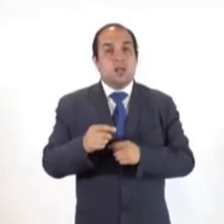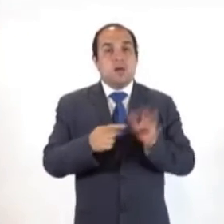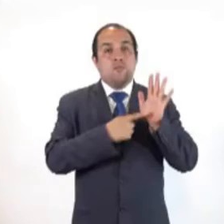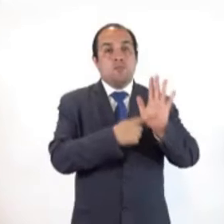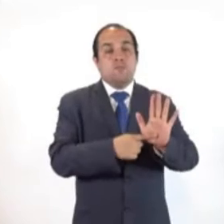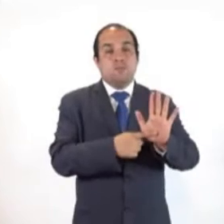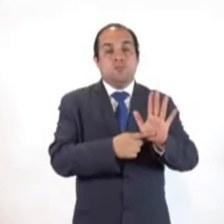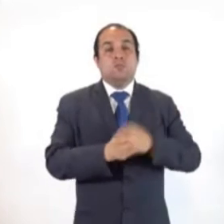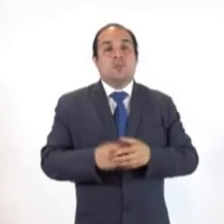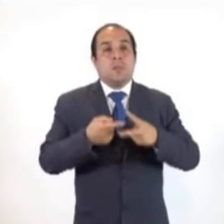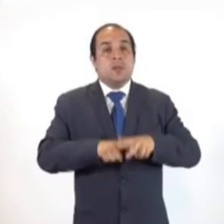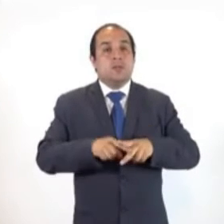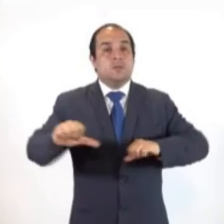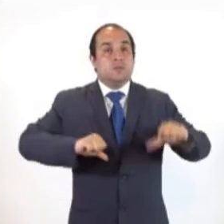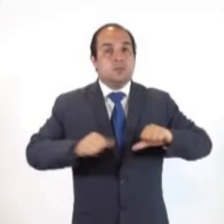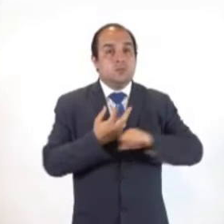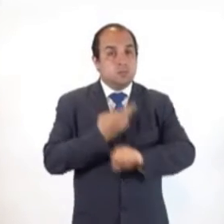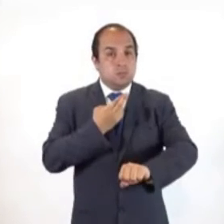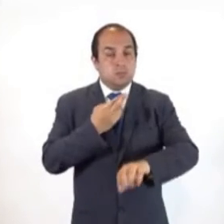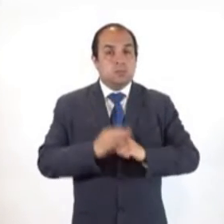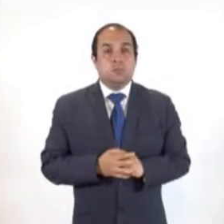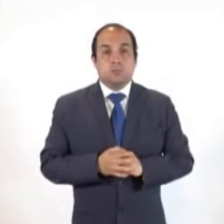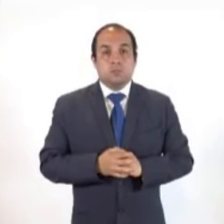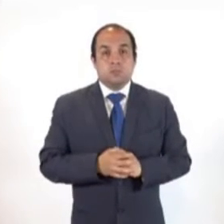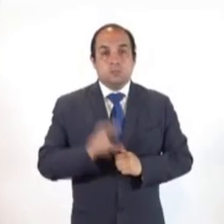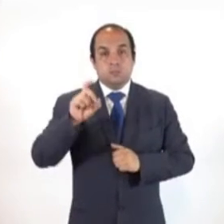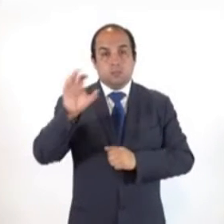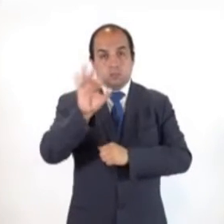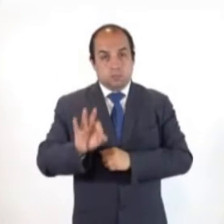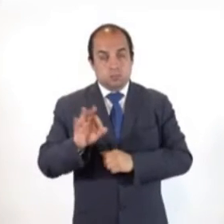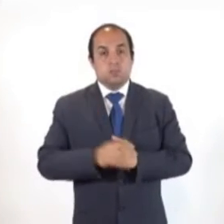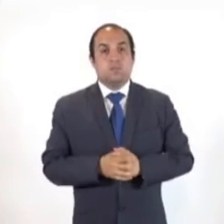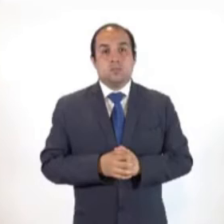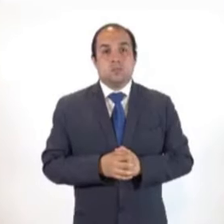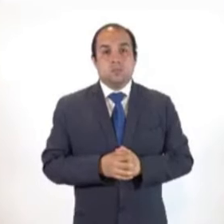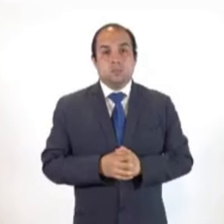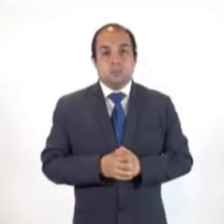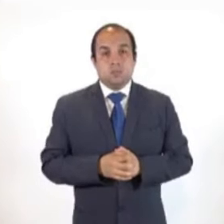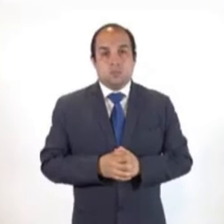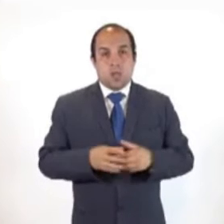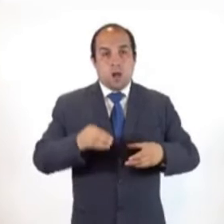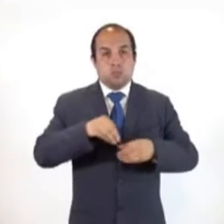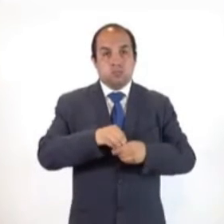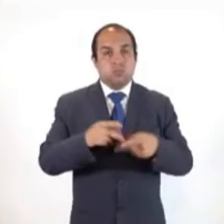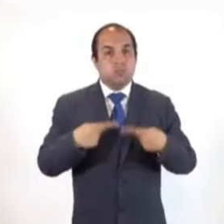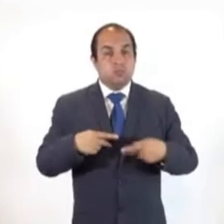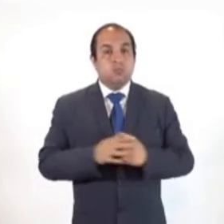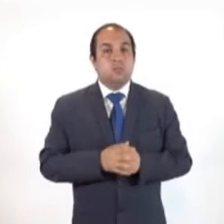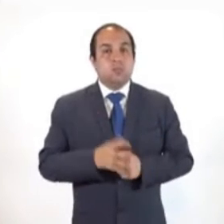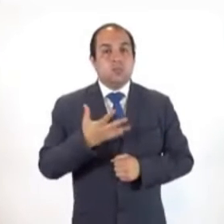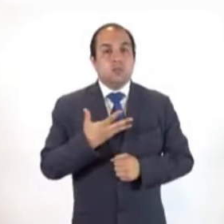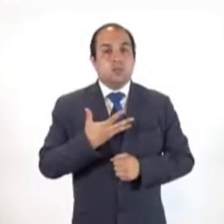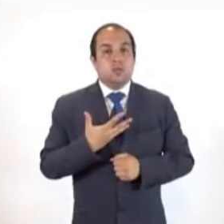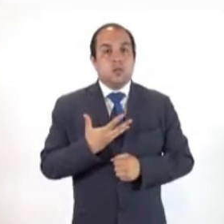iniciarían actividades con un máximo de 30% de aforo y, de nueva cuenta, un mínimo